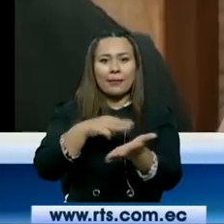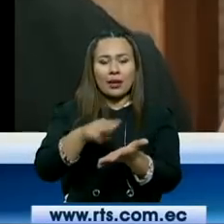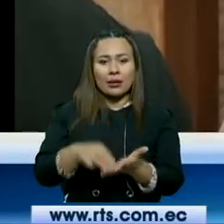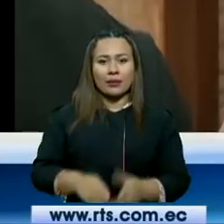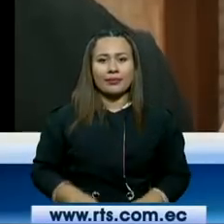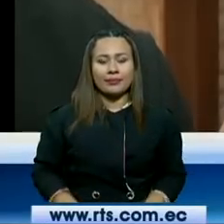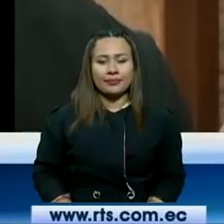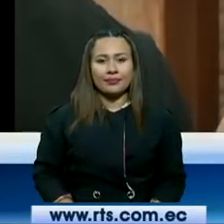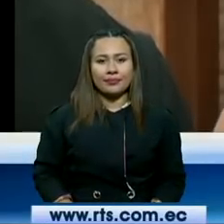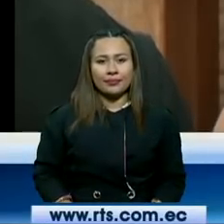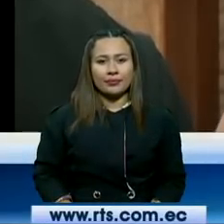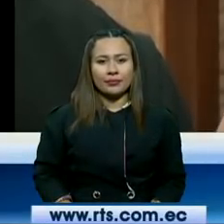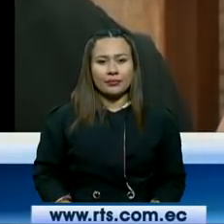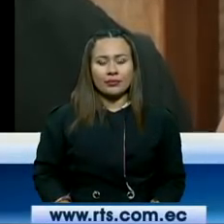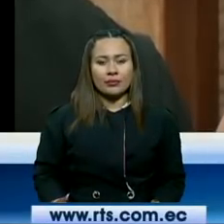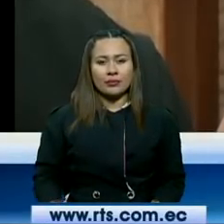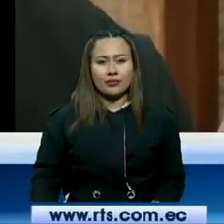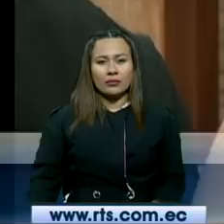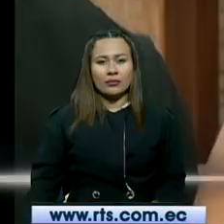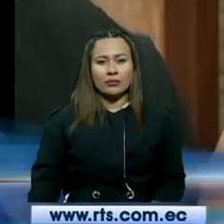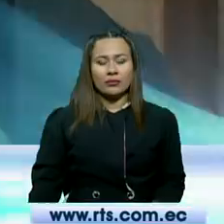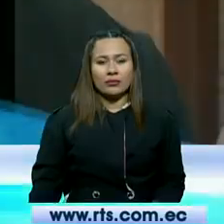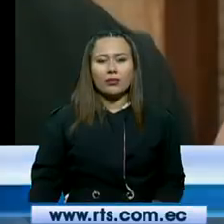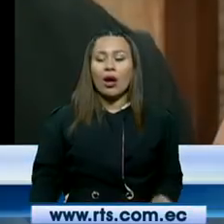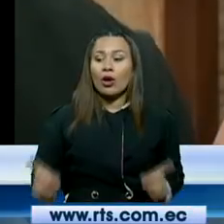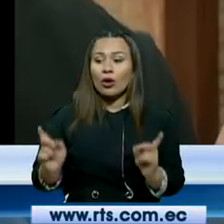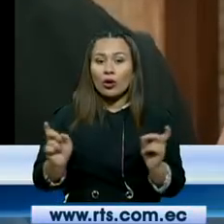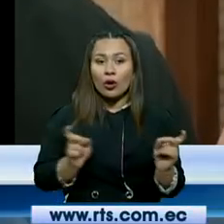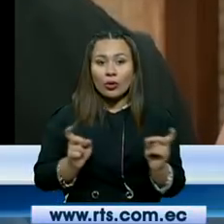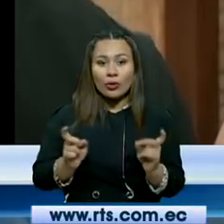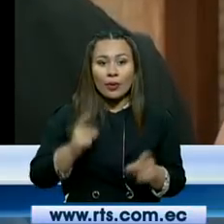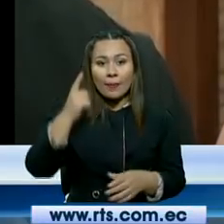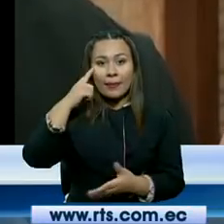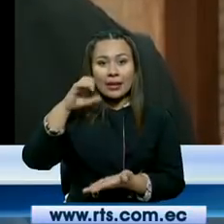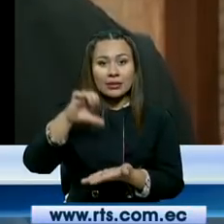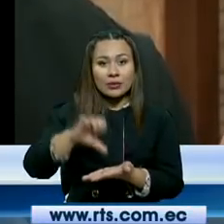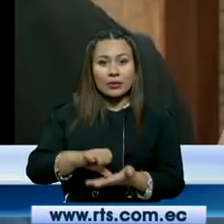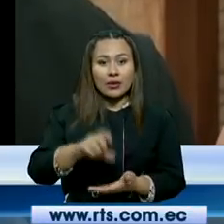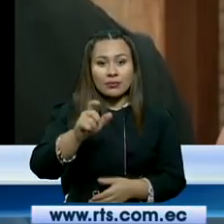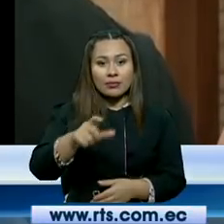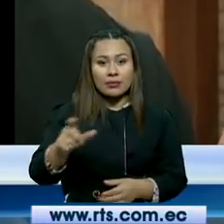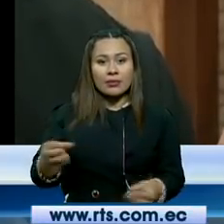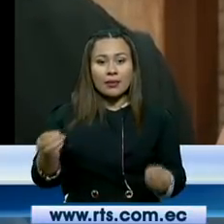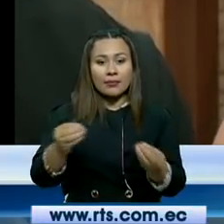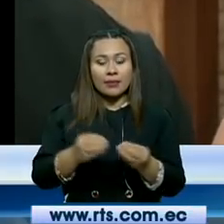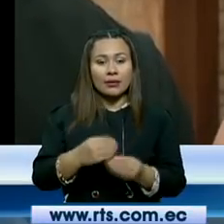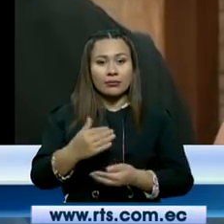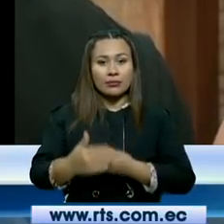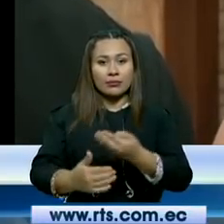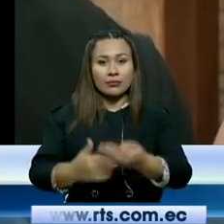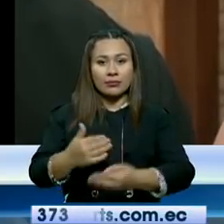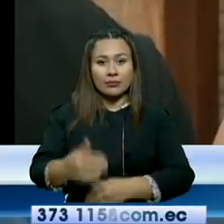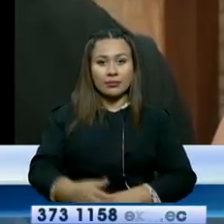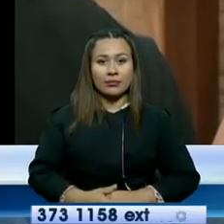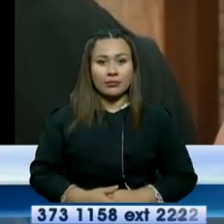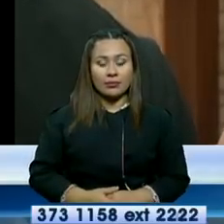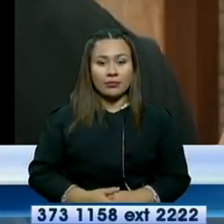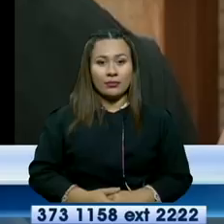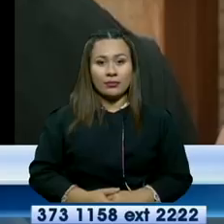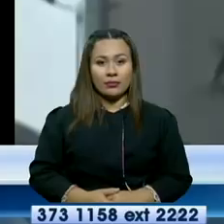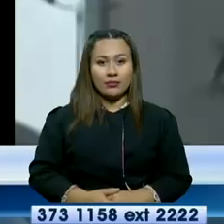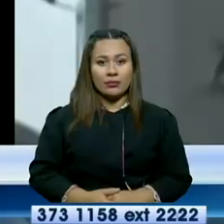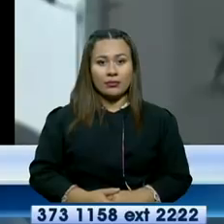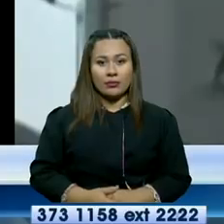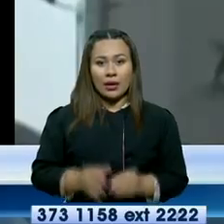va a ser un modo de control para la ciudadanía, sino que también estamos involucrando dentro de esto a educación